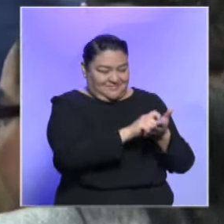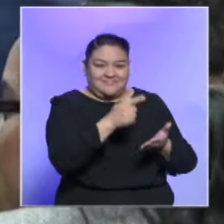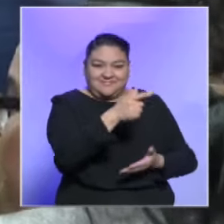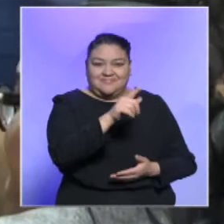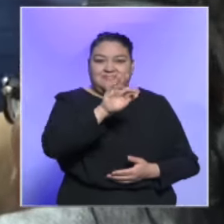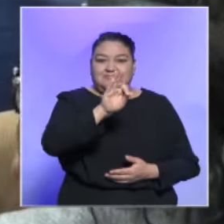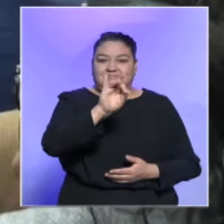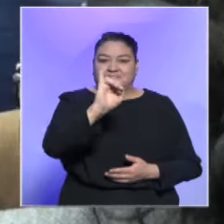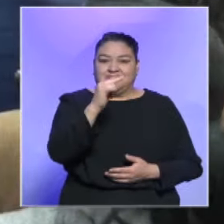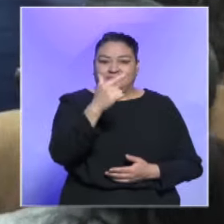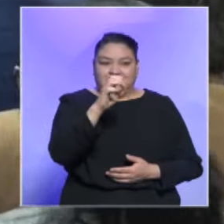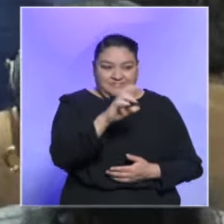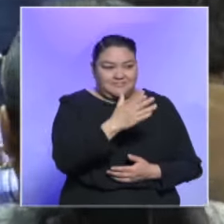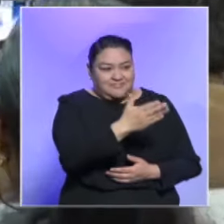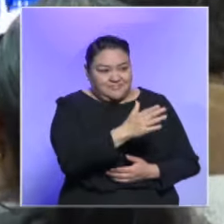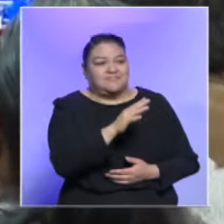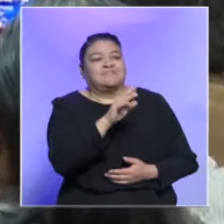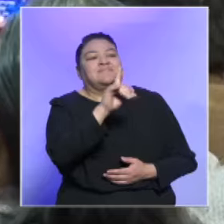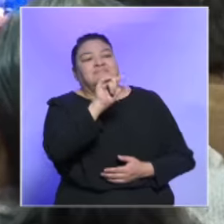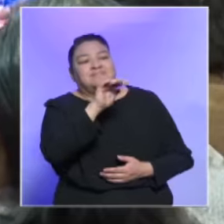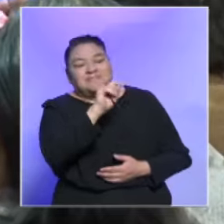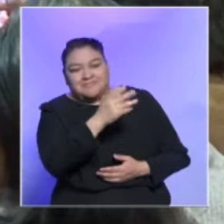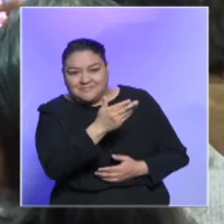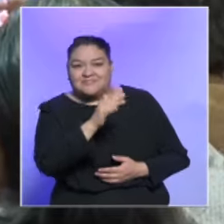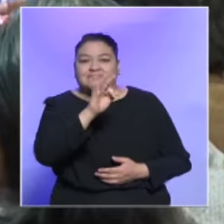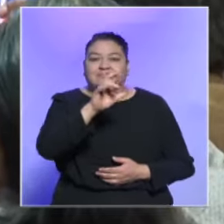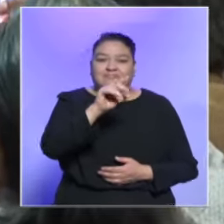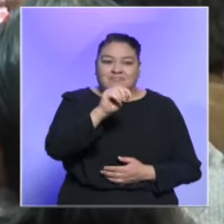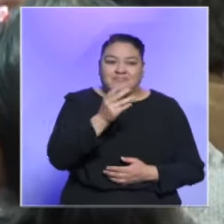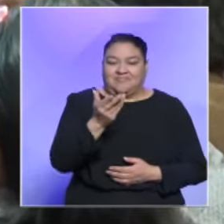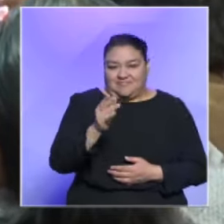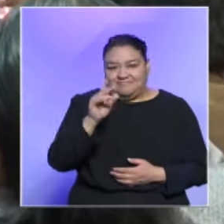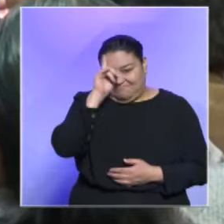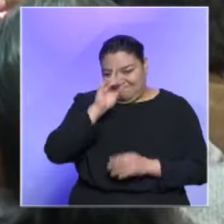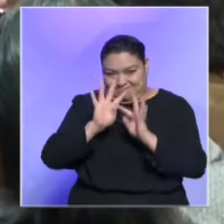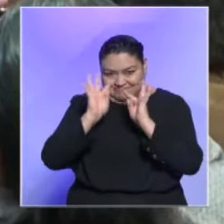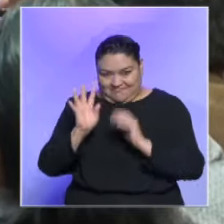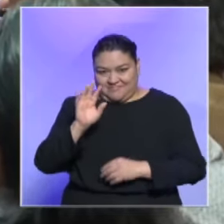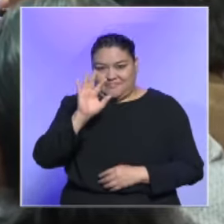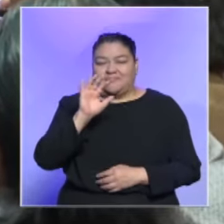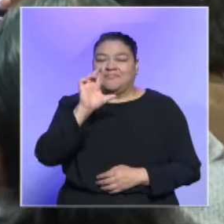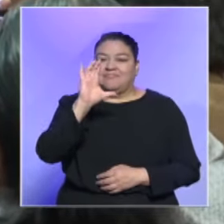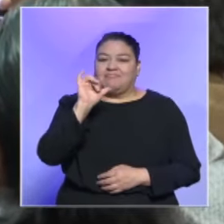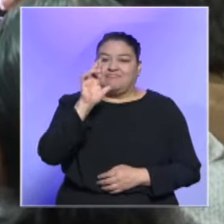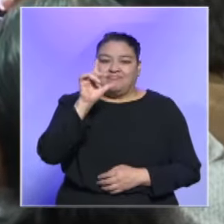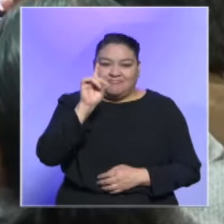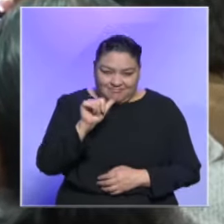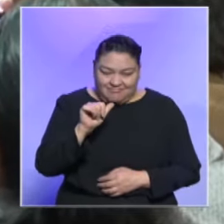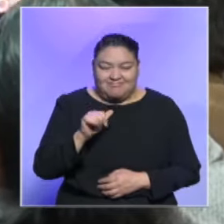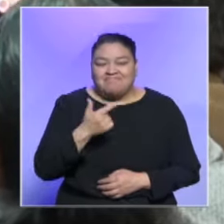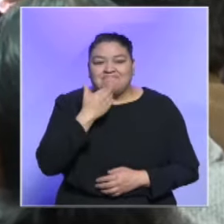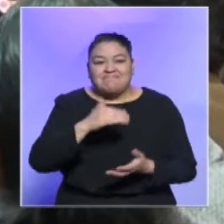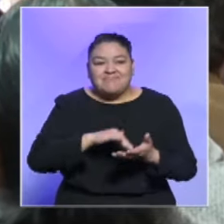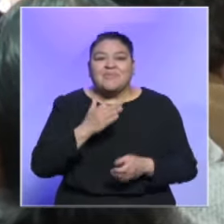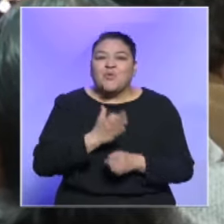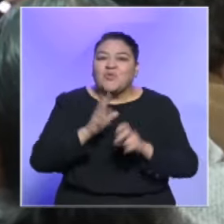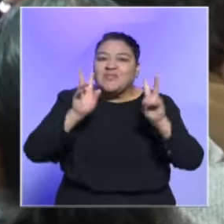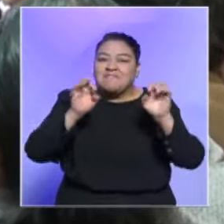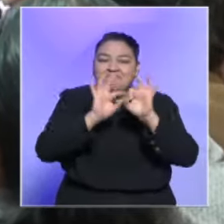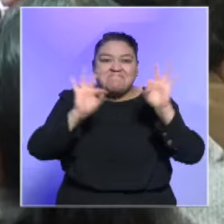al magistrado Felipe Fuentes, al magistrado Felipe Lamata, a la consejera Carla Humphrey. Mucho gusto en estar en esta mesa tan importante y